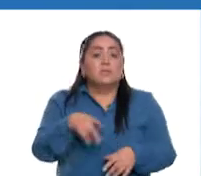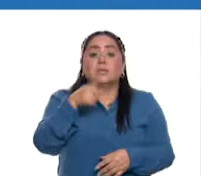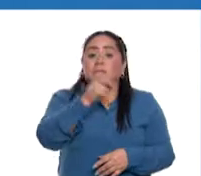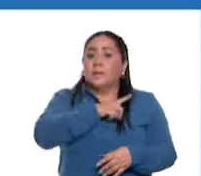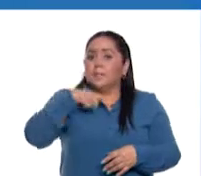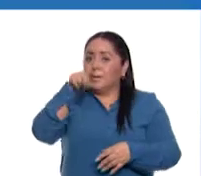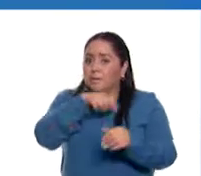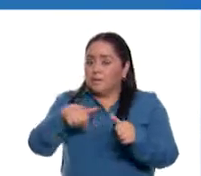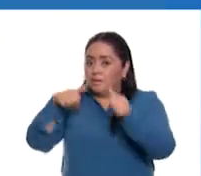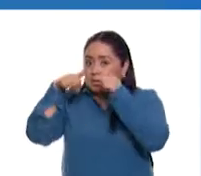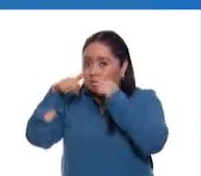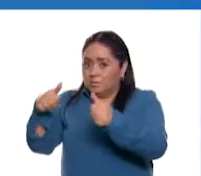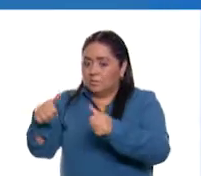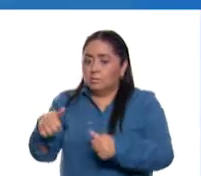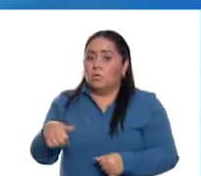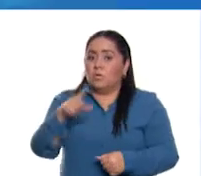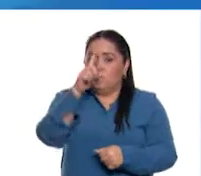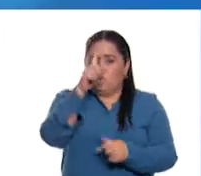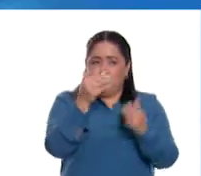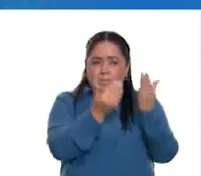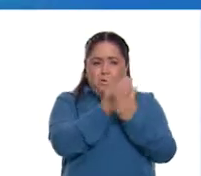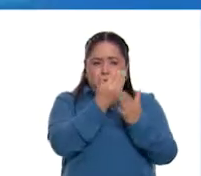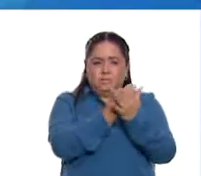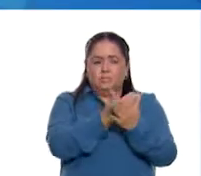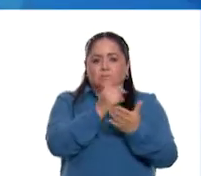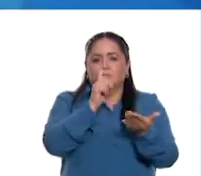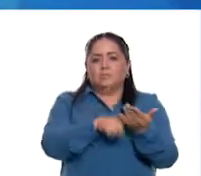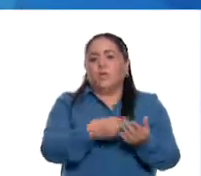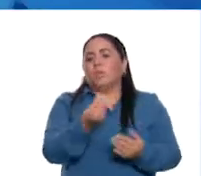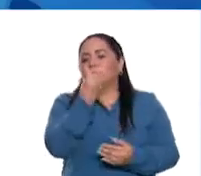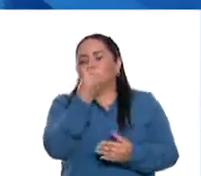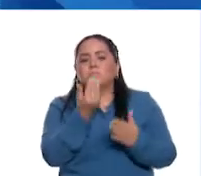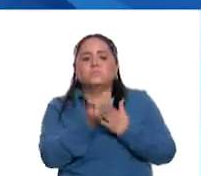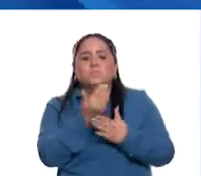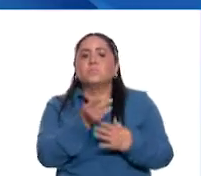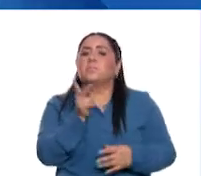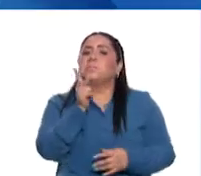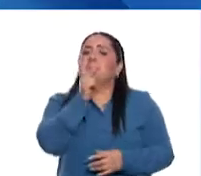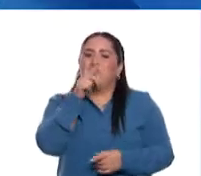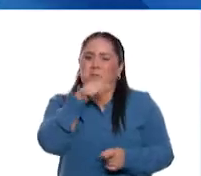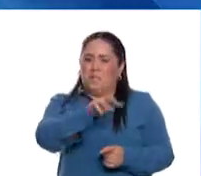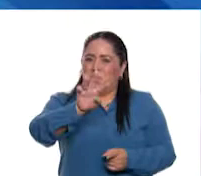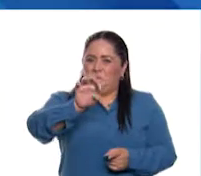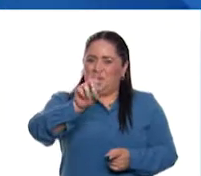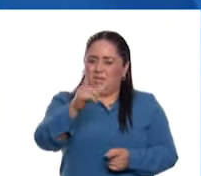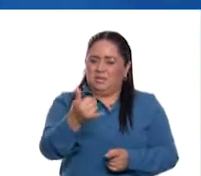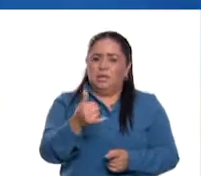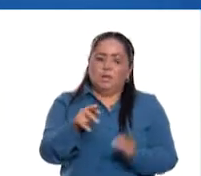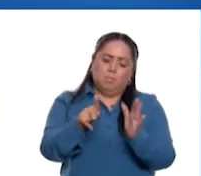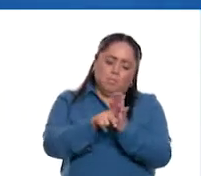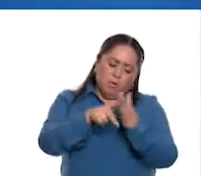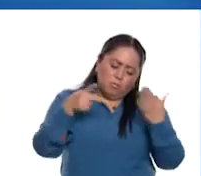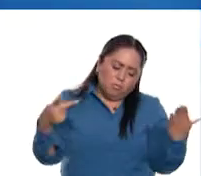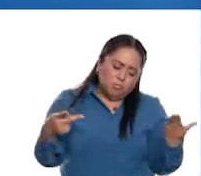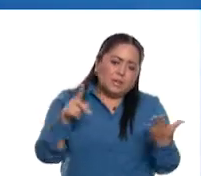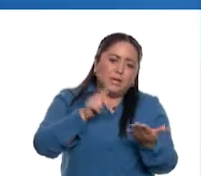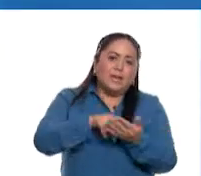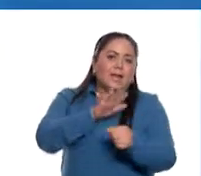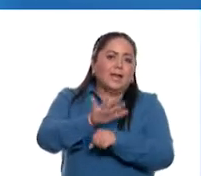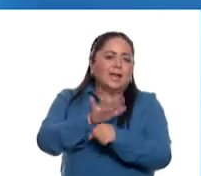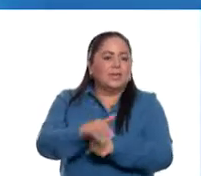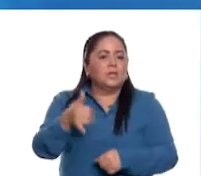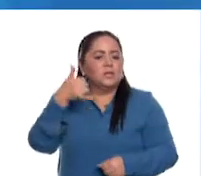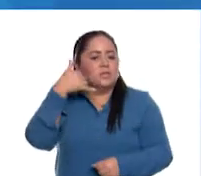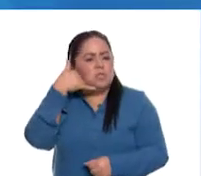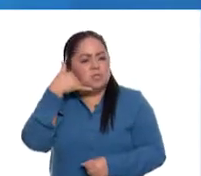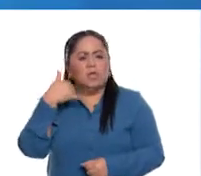Pongan mucha atención. Una mañana mientras tomaban el desayuno, el papá de Wendy consultaba el periódico en su celular.